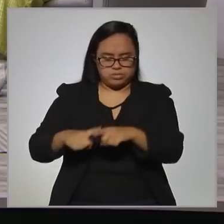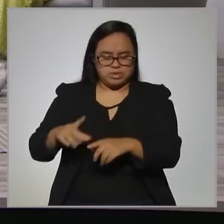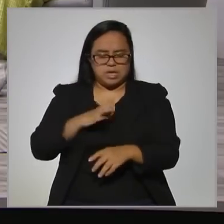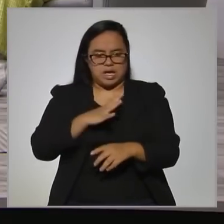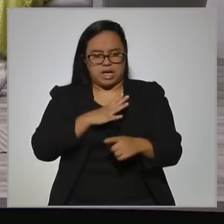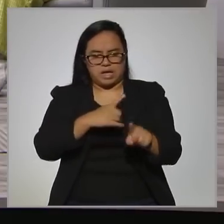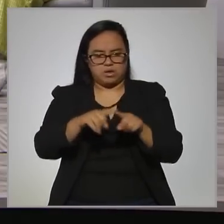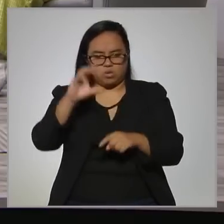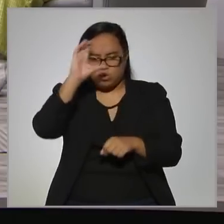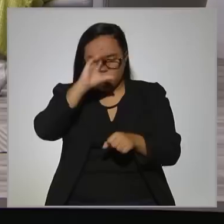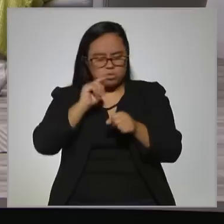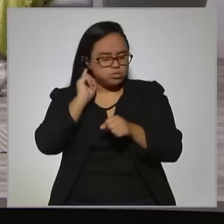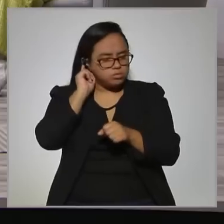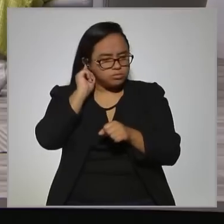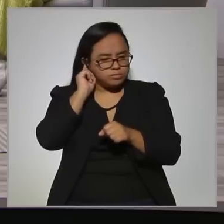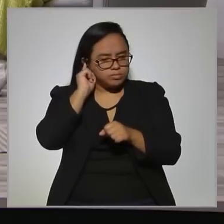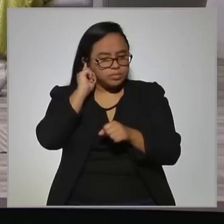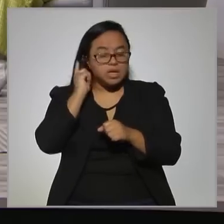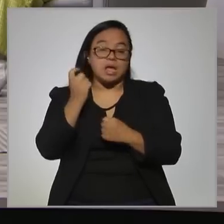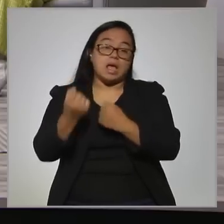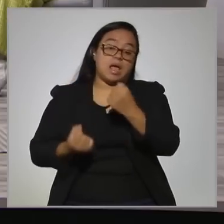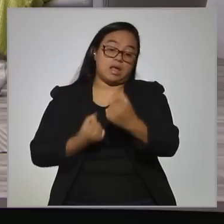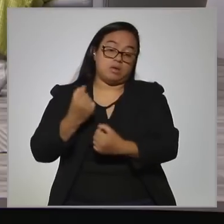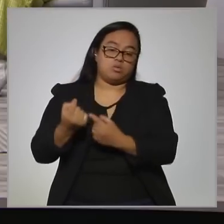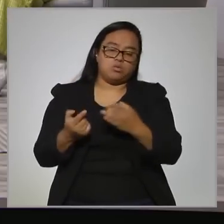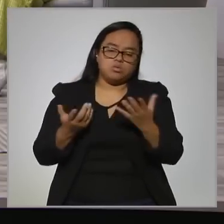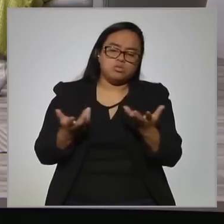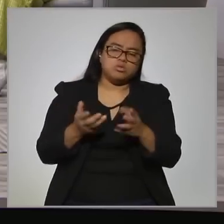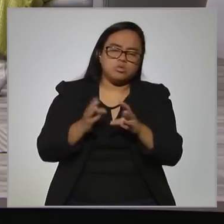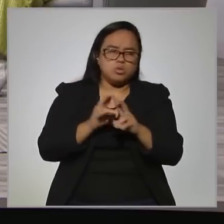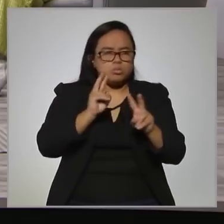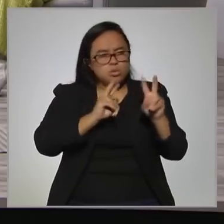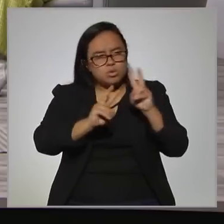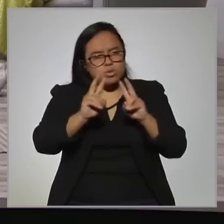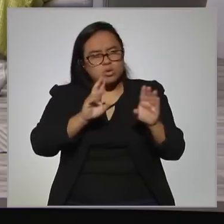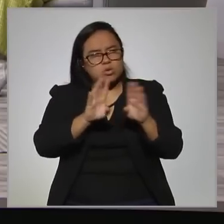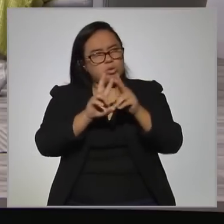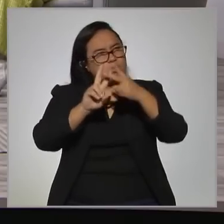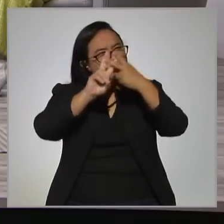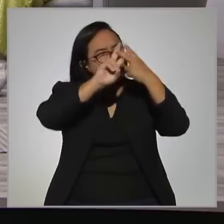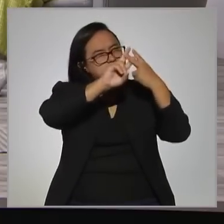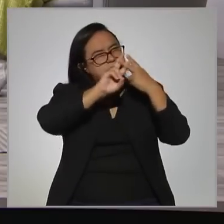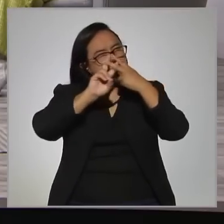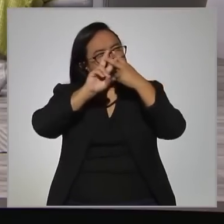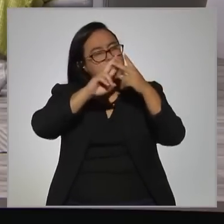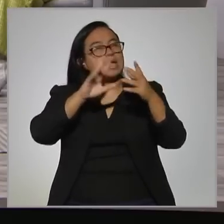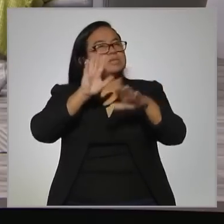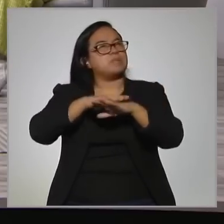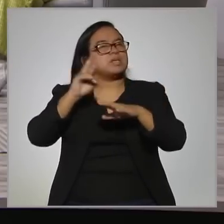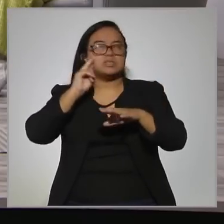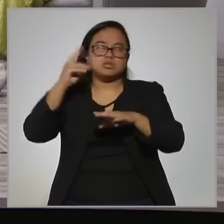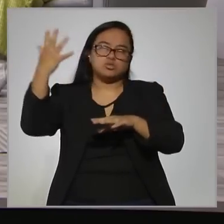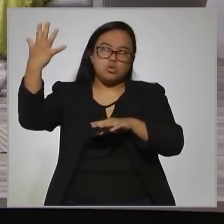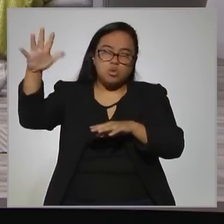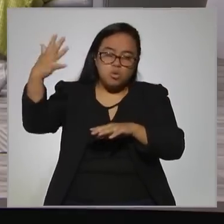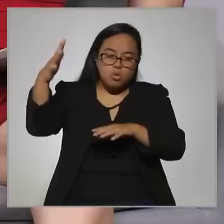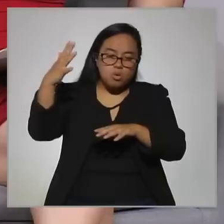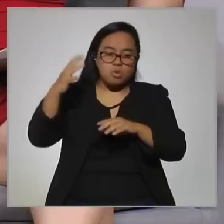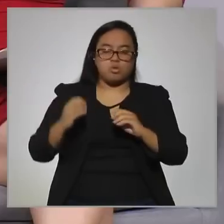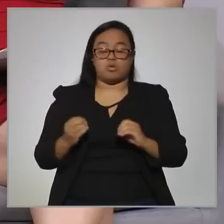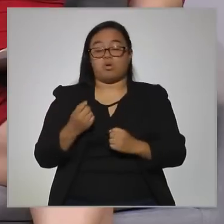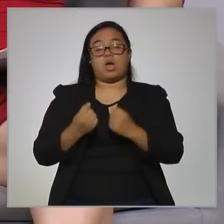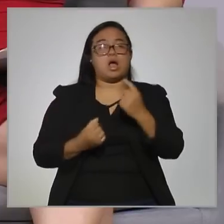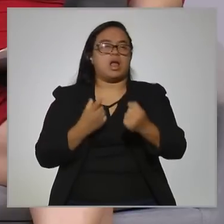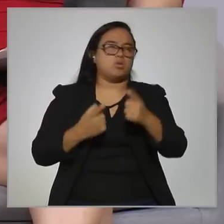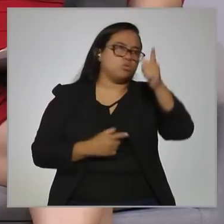culturas, a partir de muchos mecanismos. Algunos lo van a hacer a través de la observación de los cuerpos celestes, principalmente el sol, otros lo harán a través de lo que va a